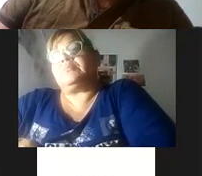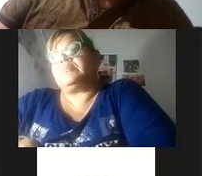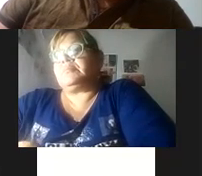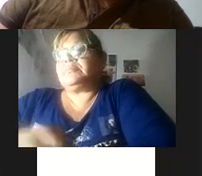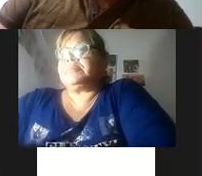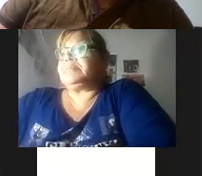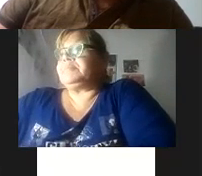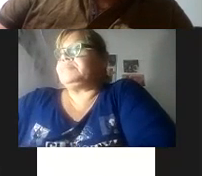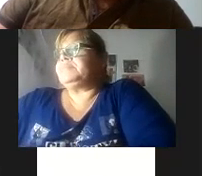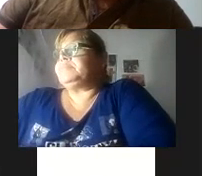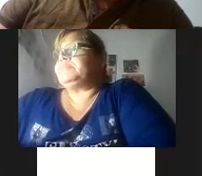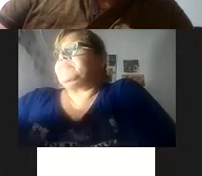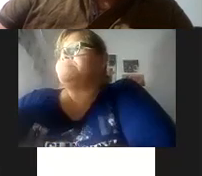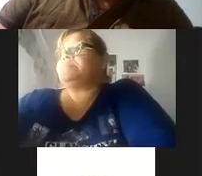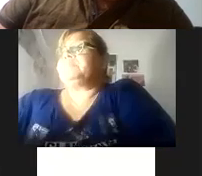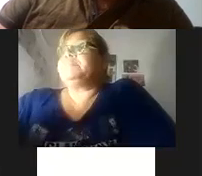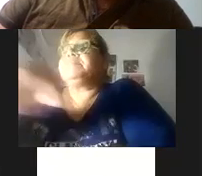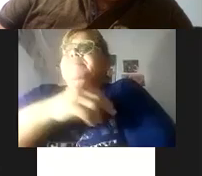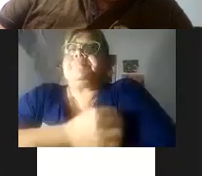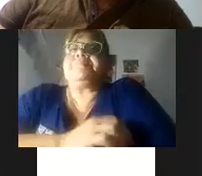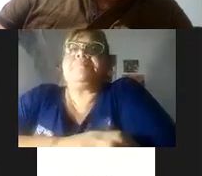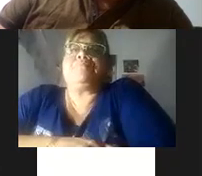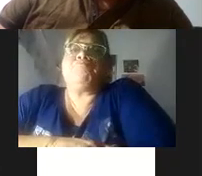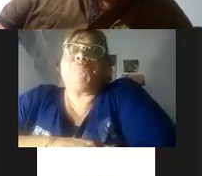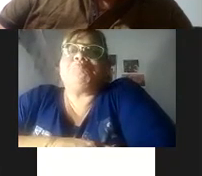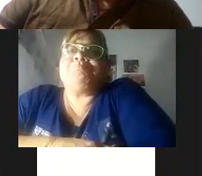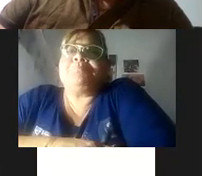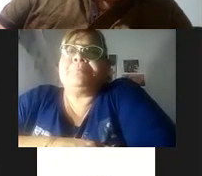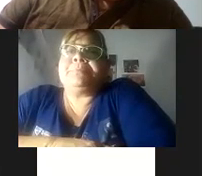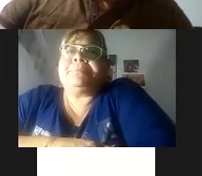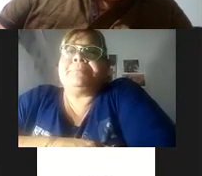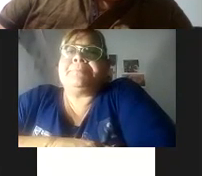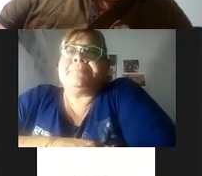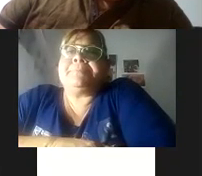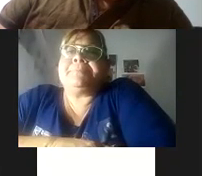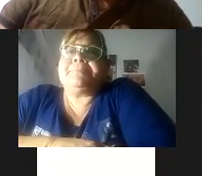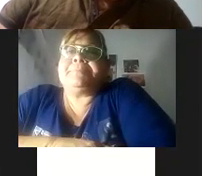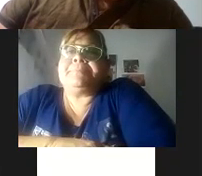al hueso compacto, a la superficie del hueso,